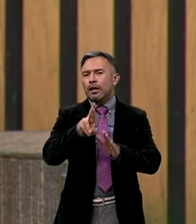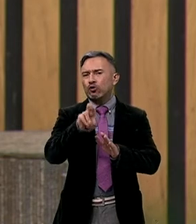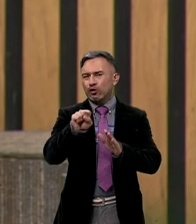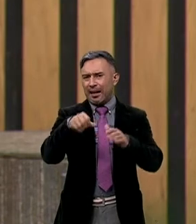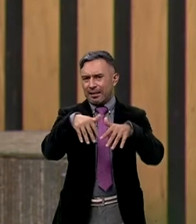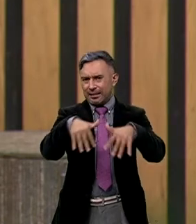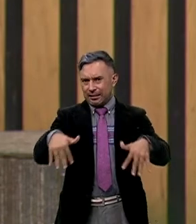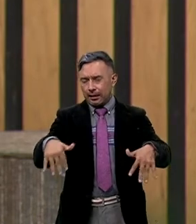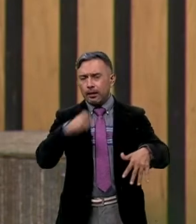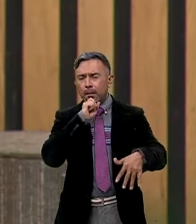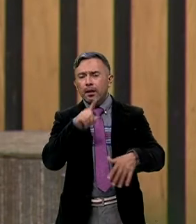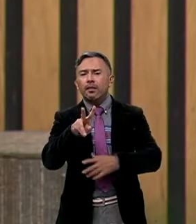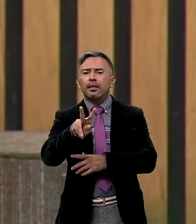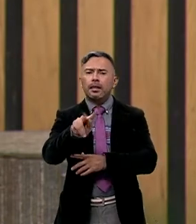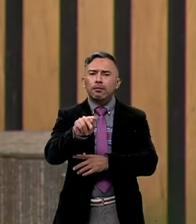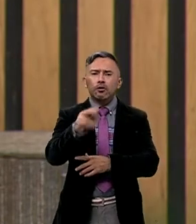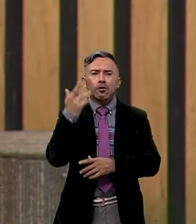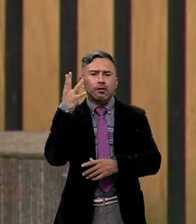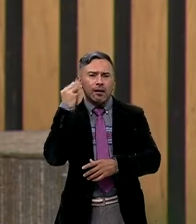comunicación